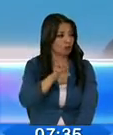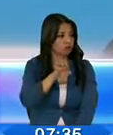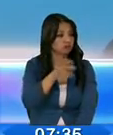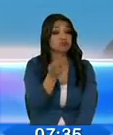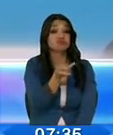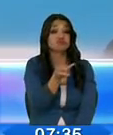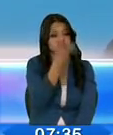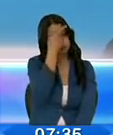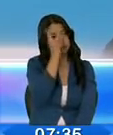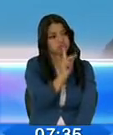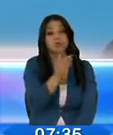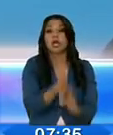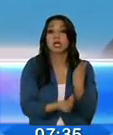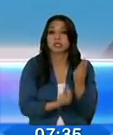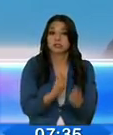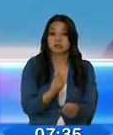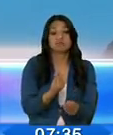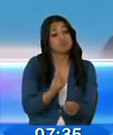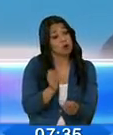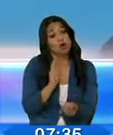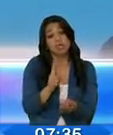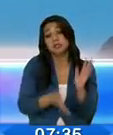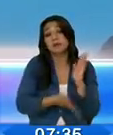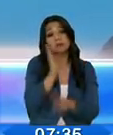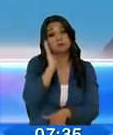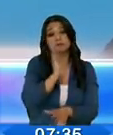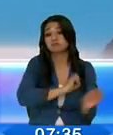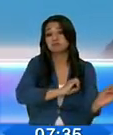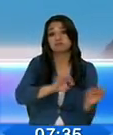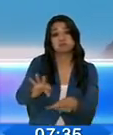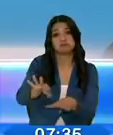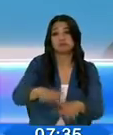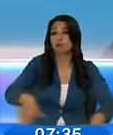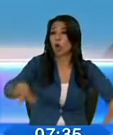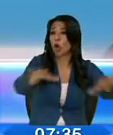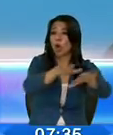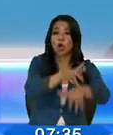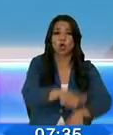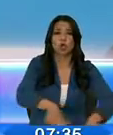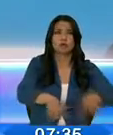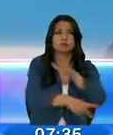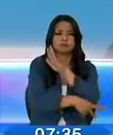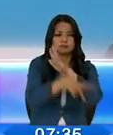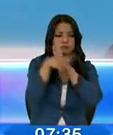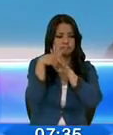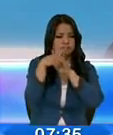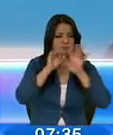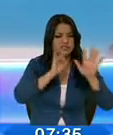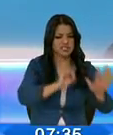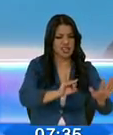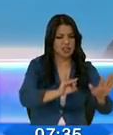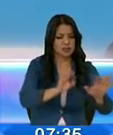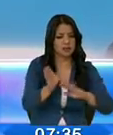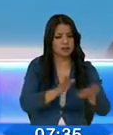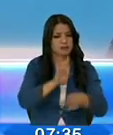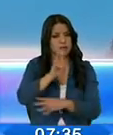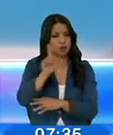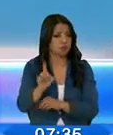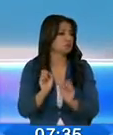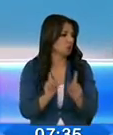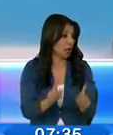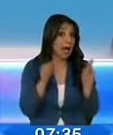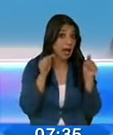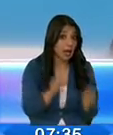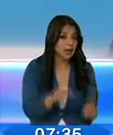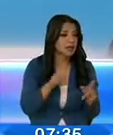decidieron, en ese caso sí, irse. Dejaron abandonadas las instalaciones en los bloques 7 y 21, y fue a raíz